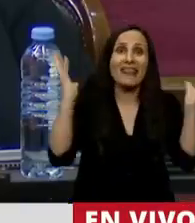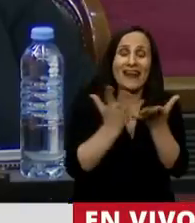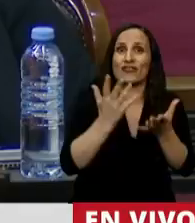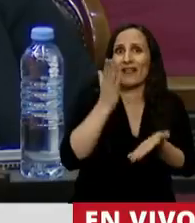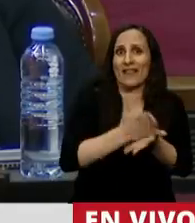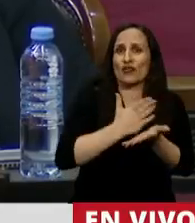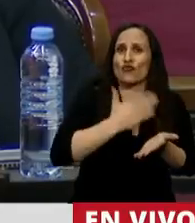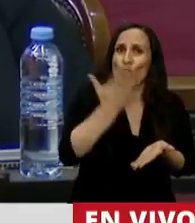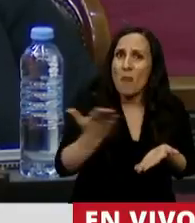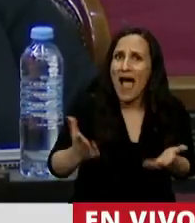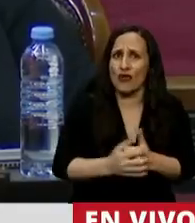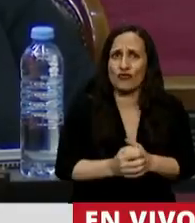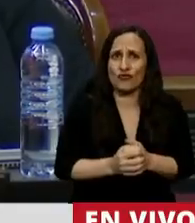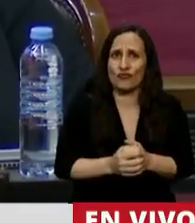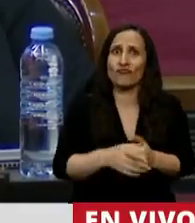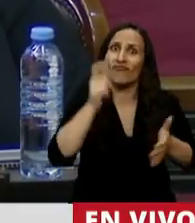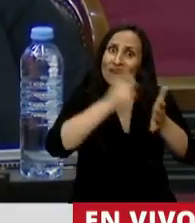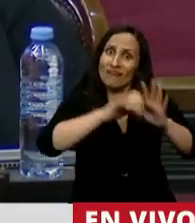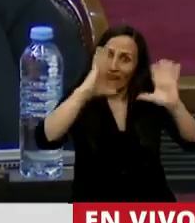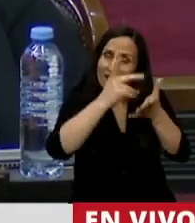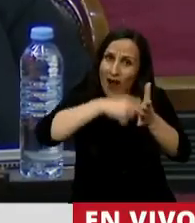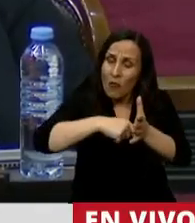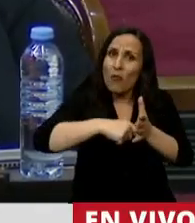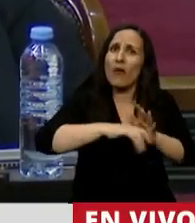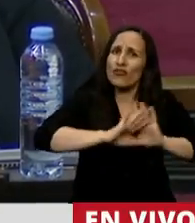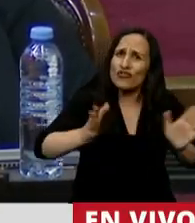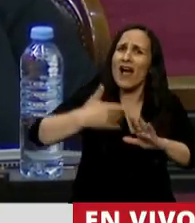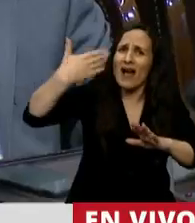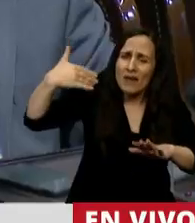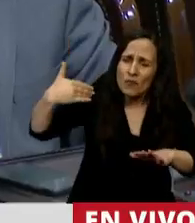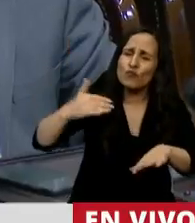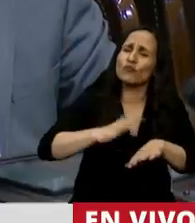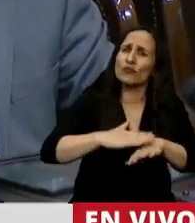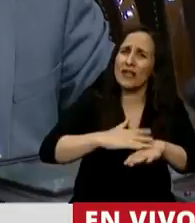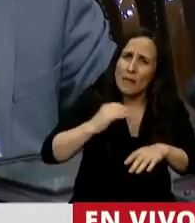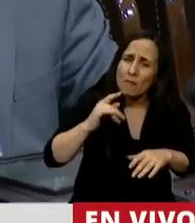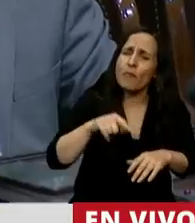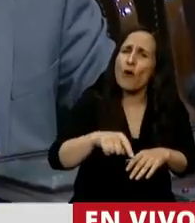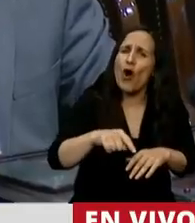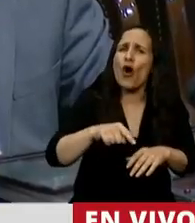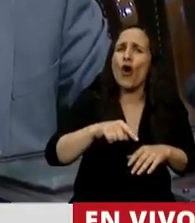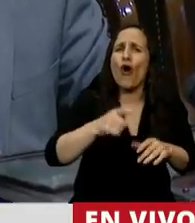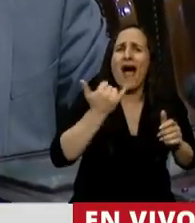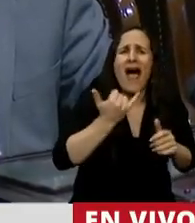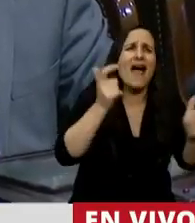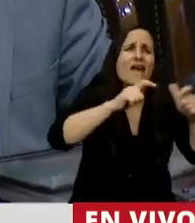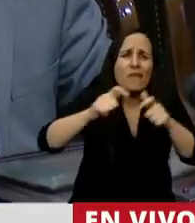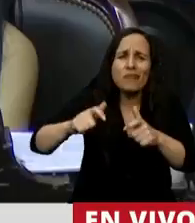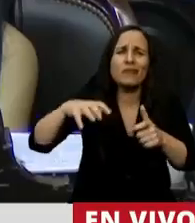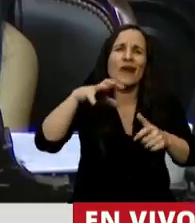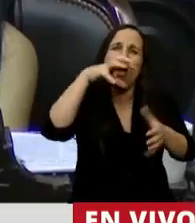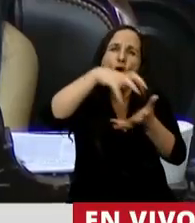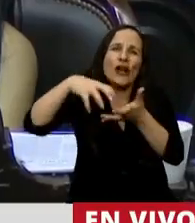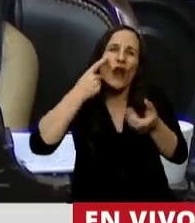Humanos. Estos tratados le están diciendo a la Argentina, desde hace ya mucho tiempo, en los distintos comités y órganos de